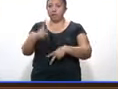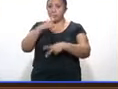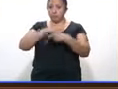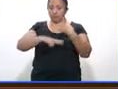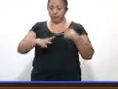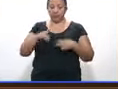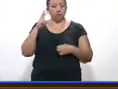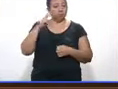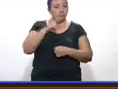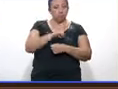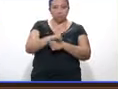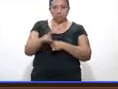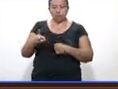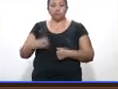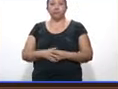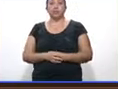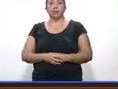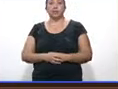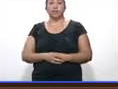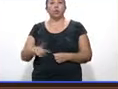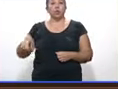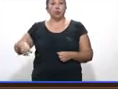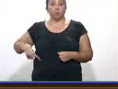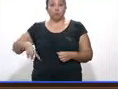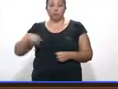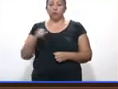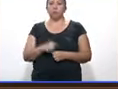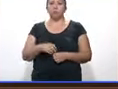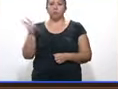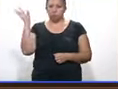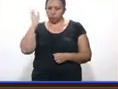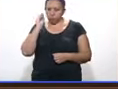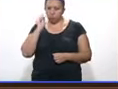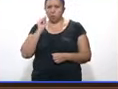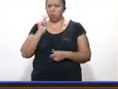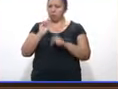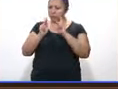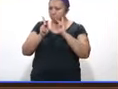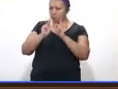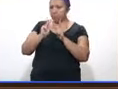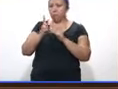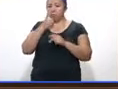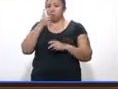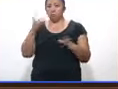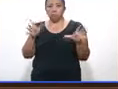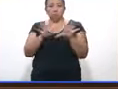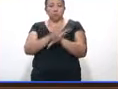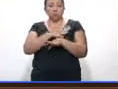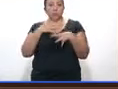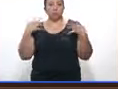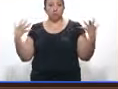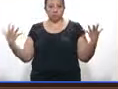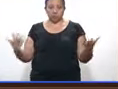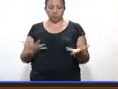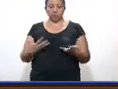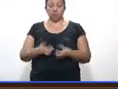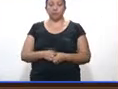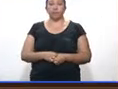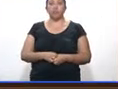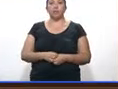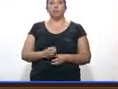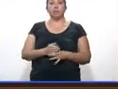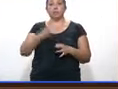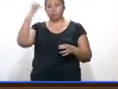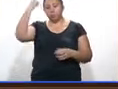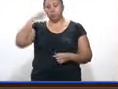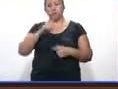la supervisión de estas unidades. El mandatario estatal escuchó las opiniones acerca de los cambios que se están haciendo en el transporte